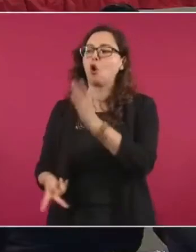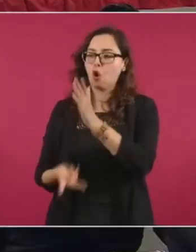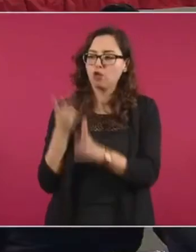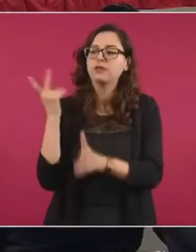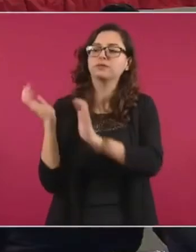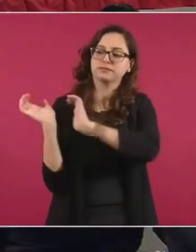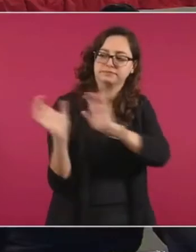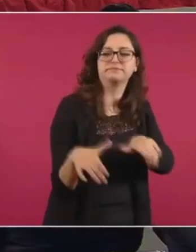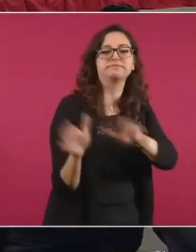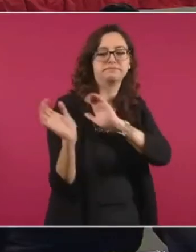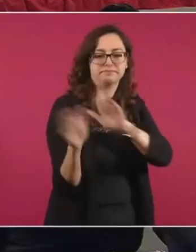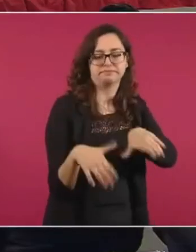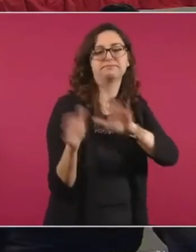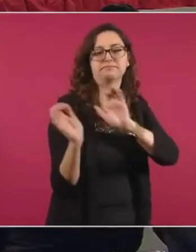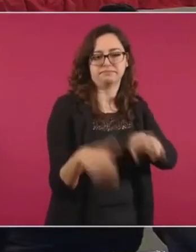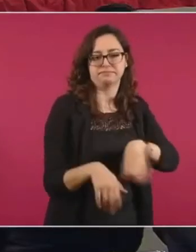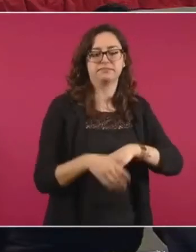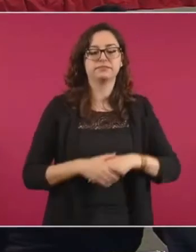A fin de